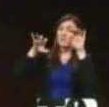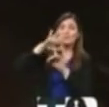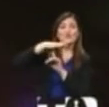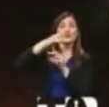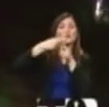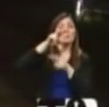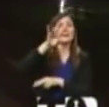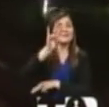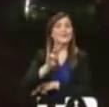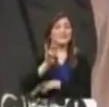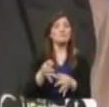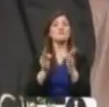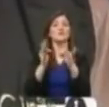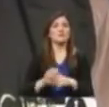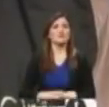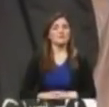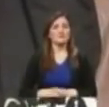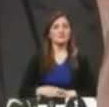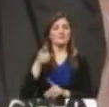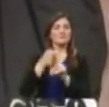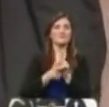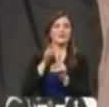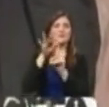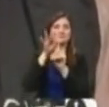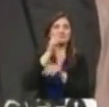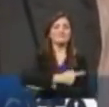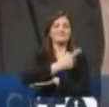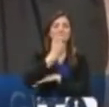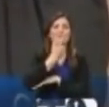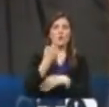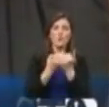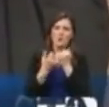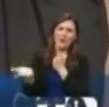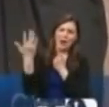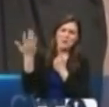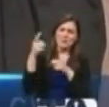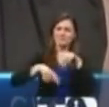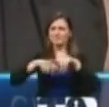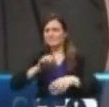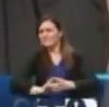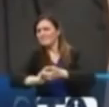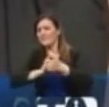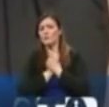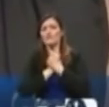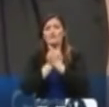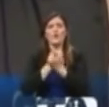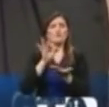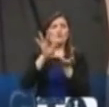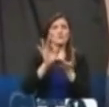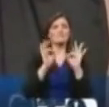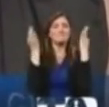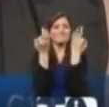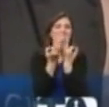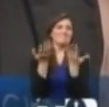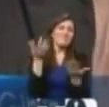de febrero. Creemos que es un mes especial, unos días especiales para potenciar nuestra amistad, nuestro amor, nuestro pueblo y familia.